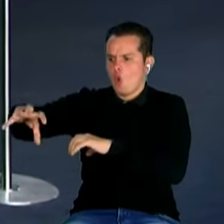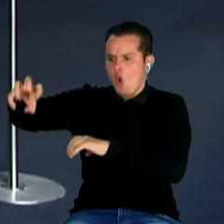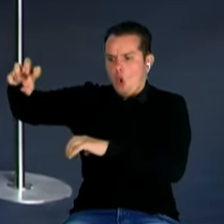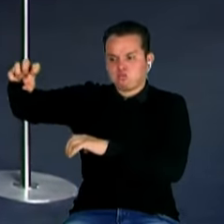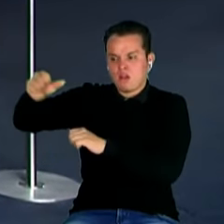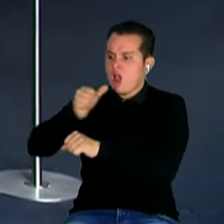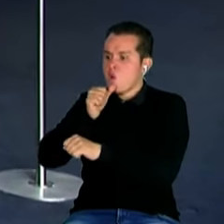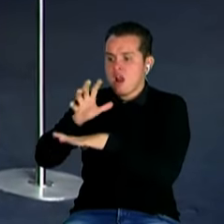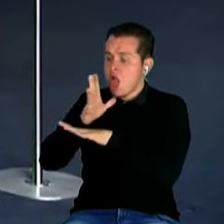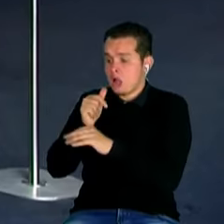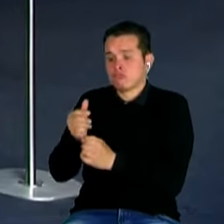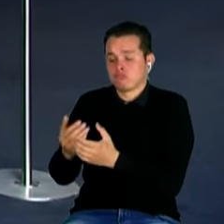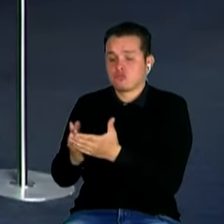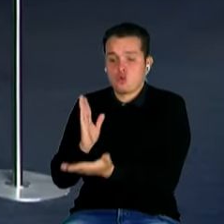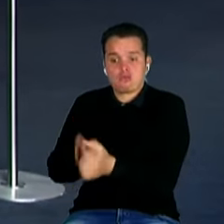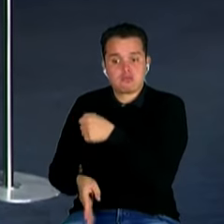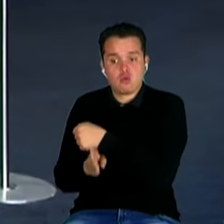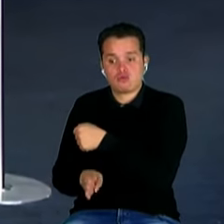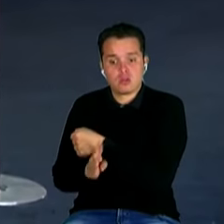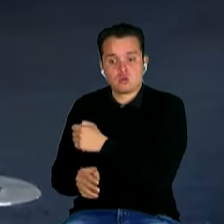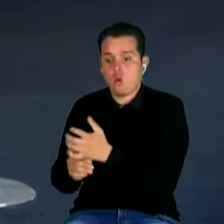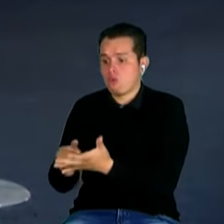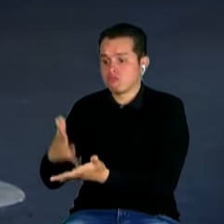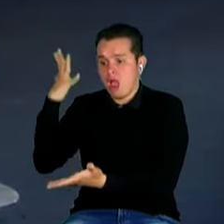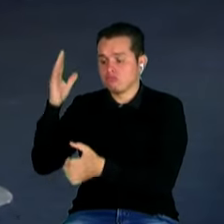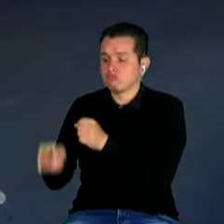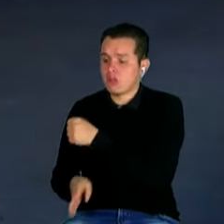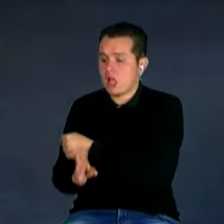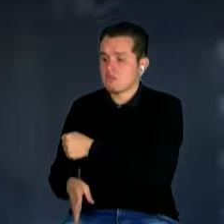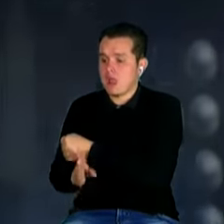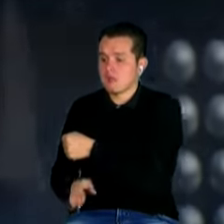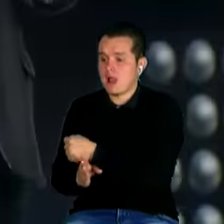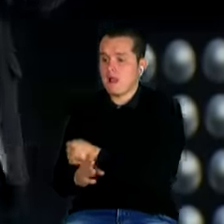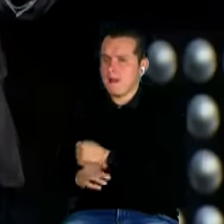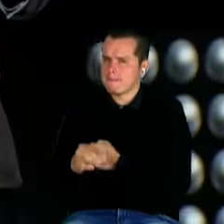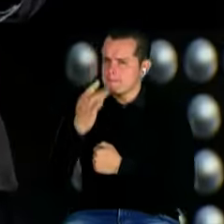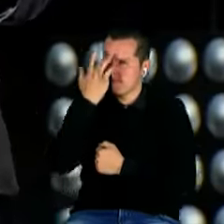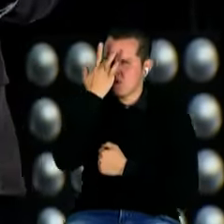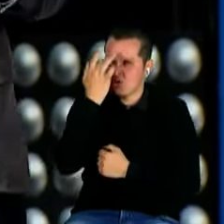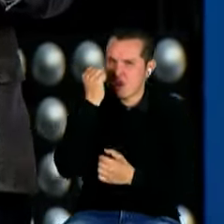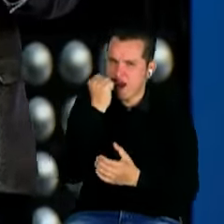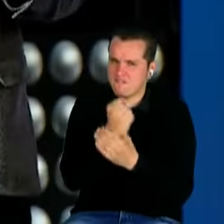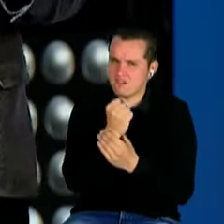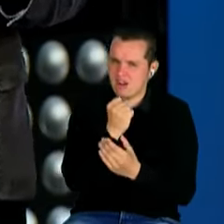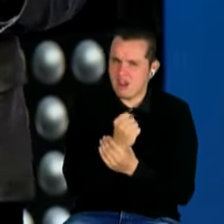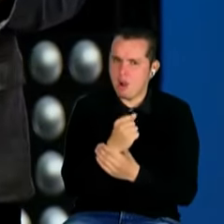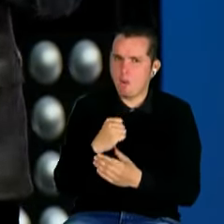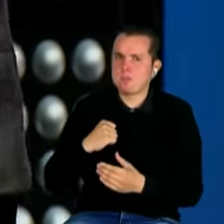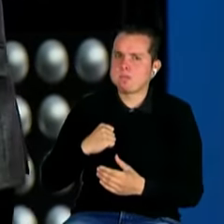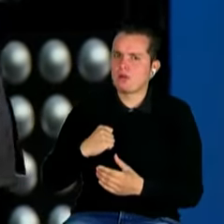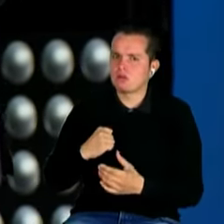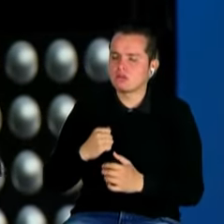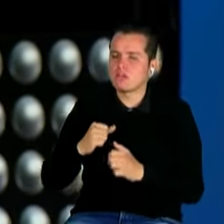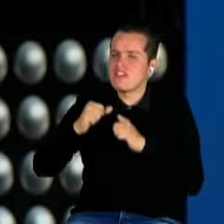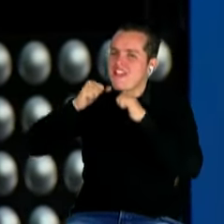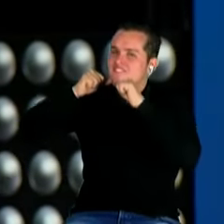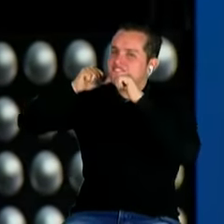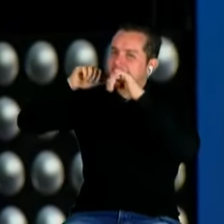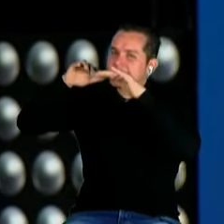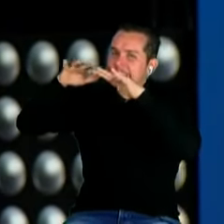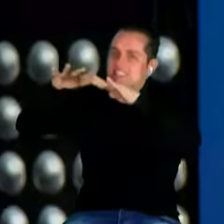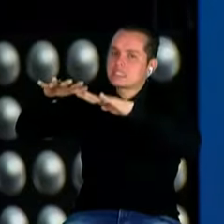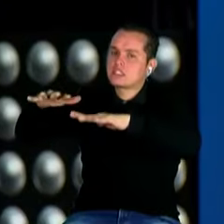la parte árida. ¿Por qué? Porque Abraham tenía la